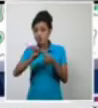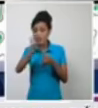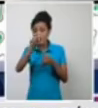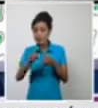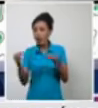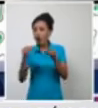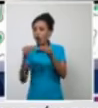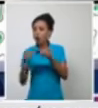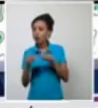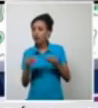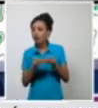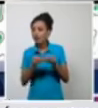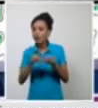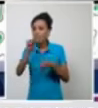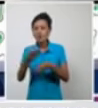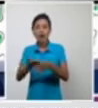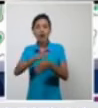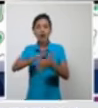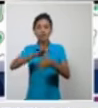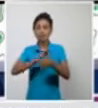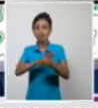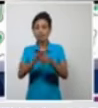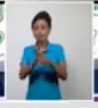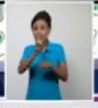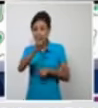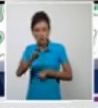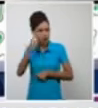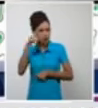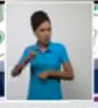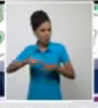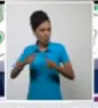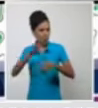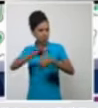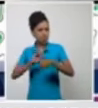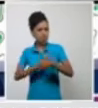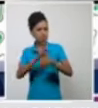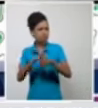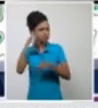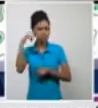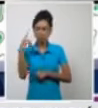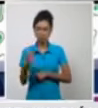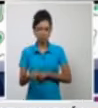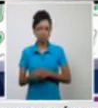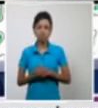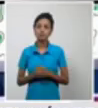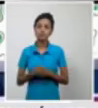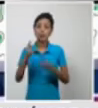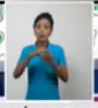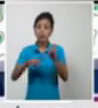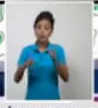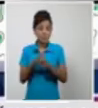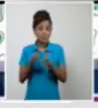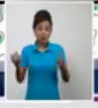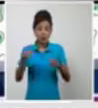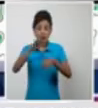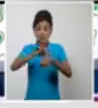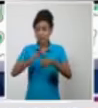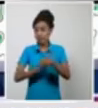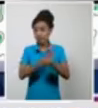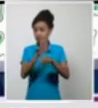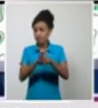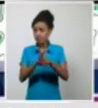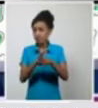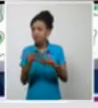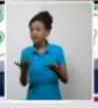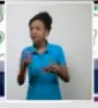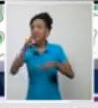de casos confirmados, y en 3 no se precisa la fuente de infección. La provincia, digamos, más representativa fue La Habana,